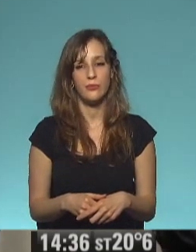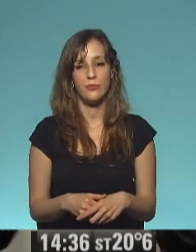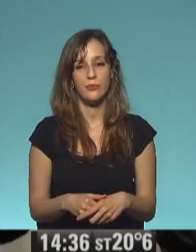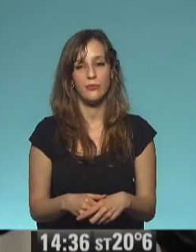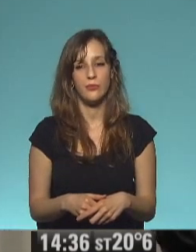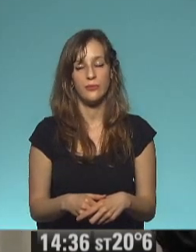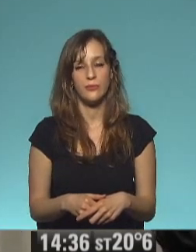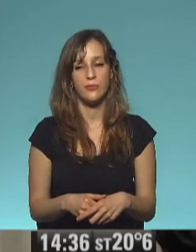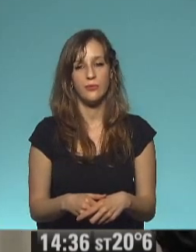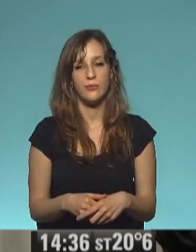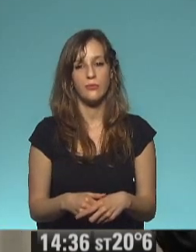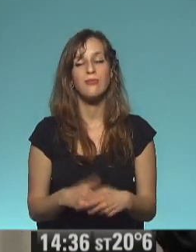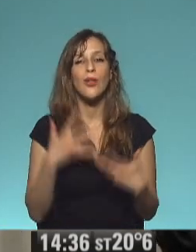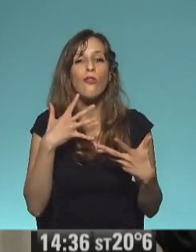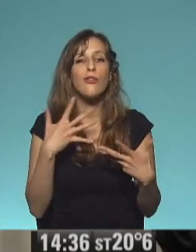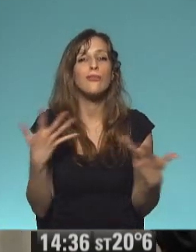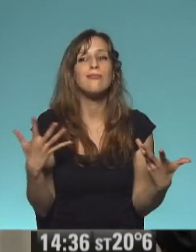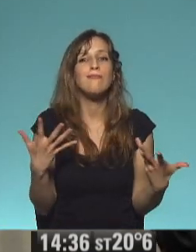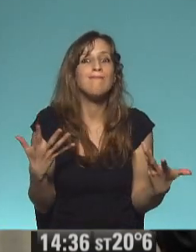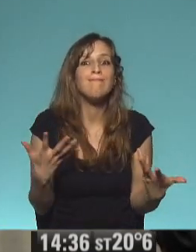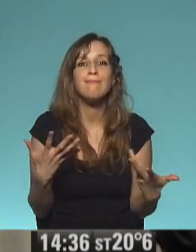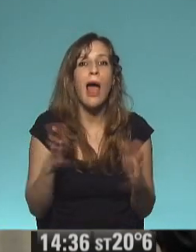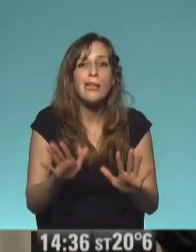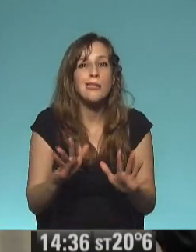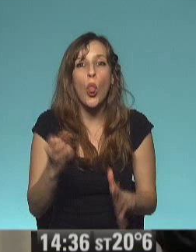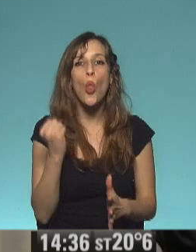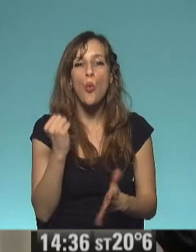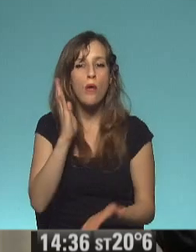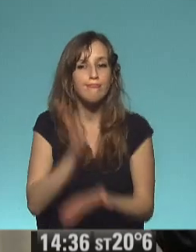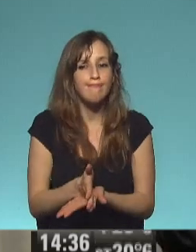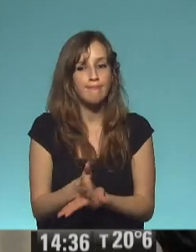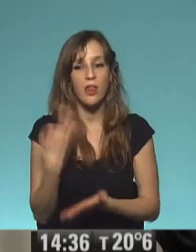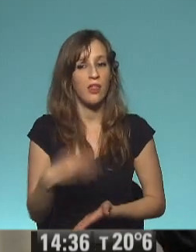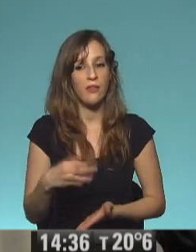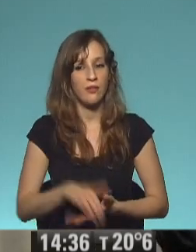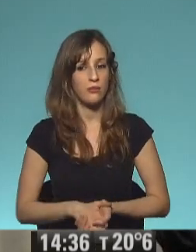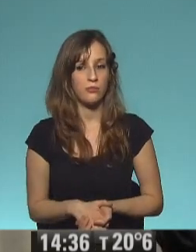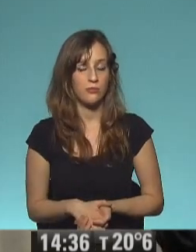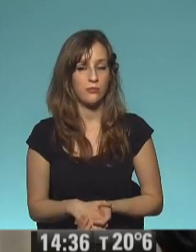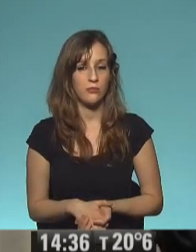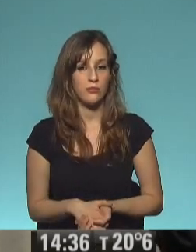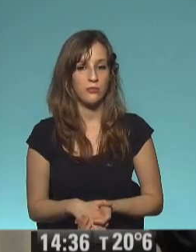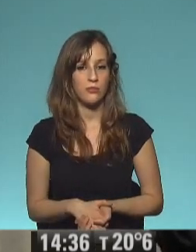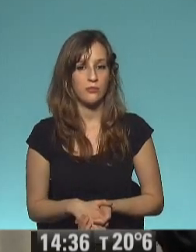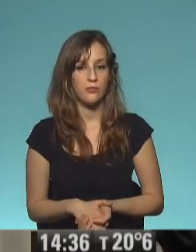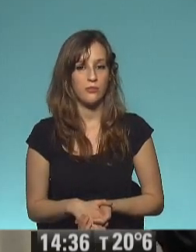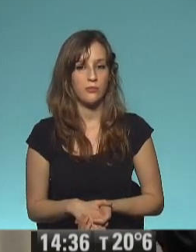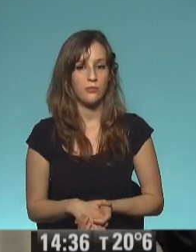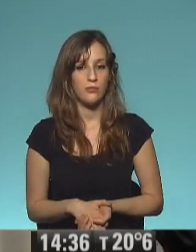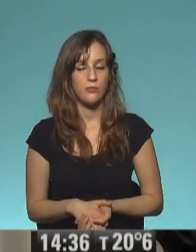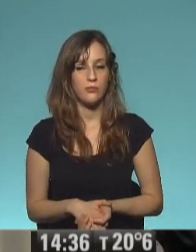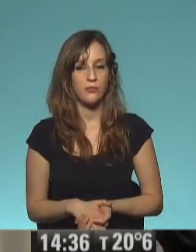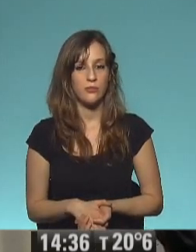con el movimiento que vienen de otras provincias. Pero es muy entendible, porque acá nomás tienen a